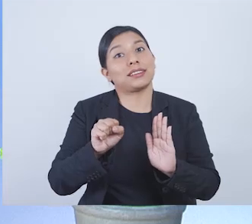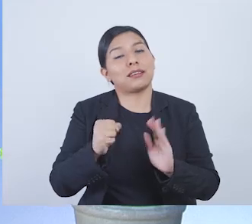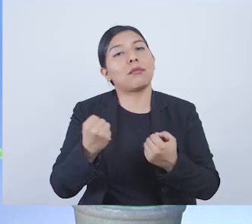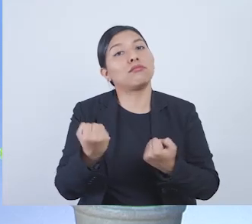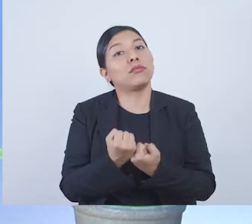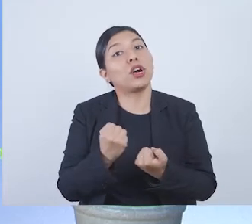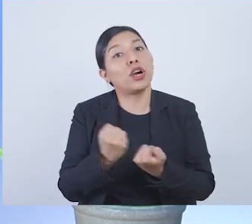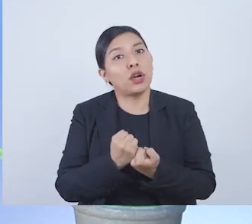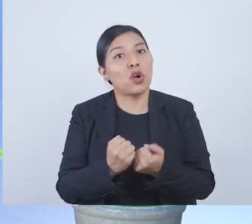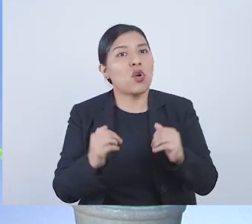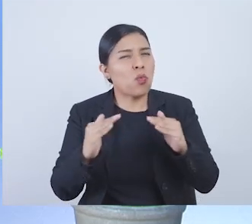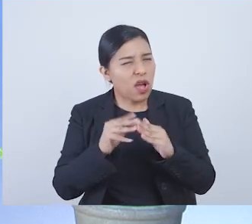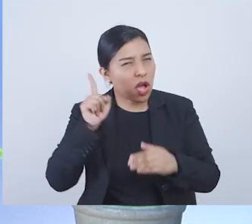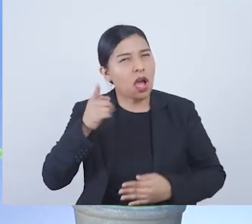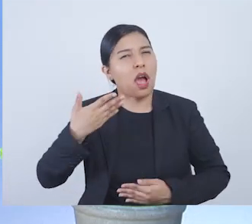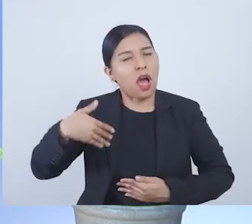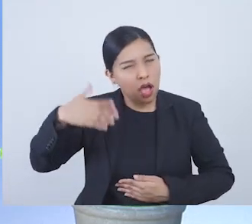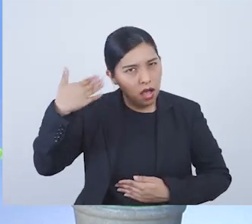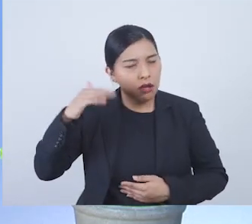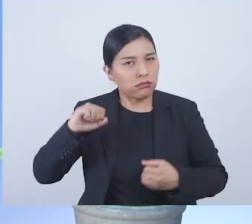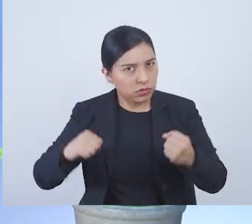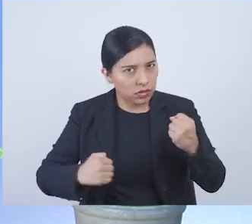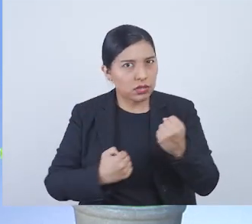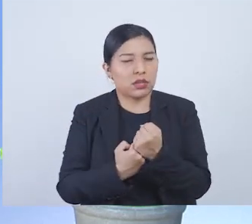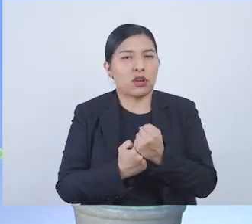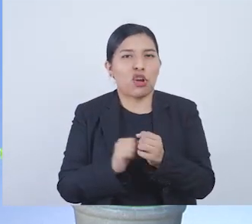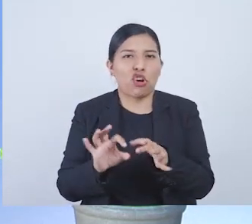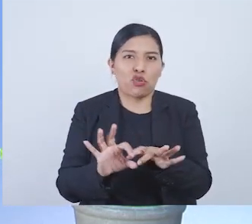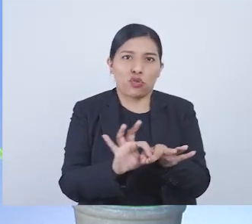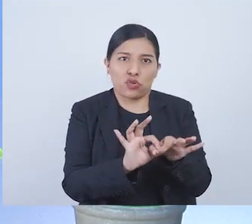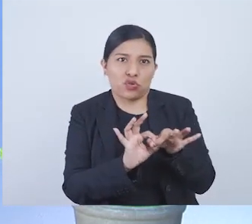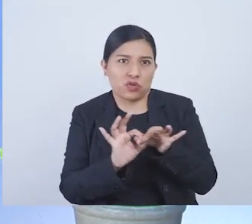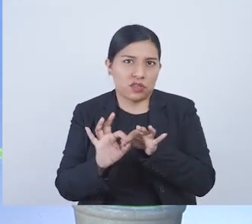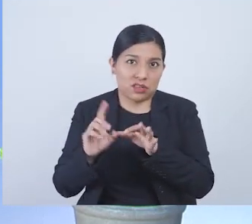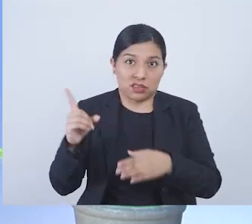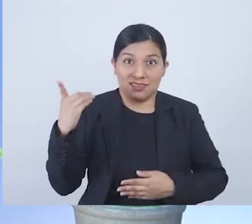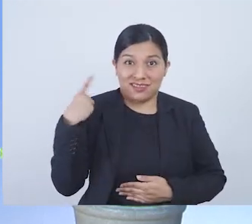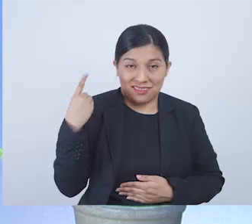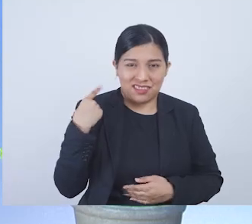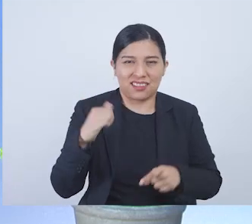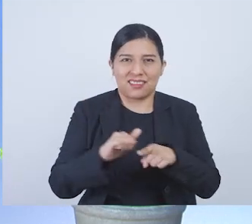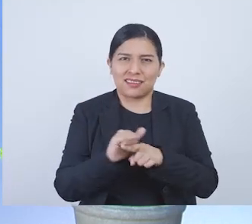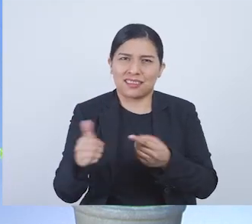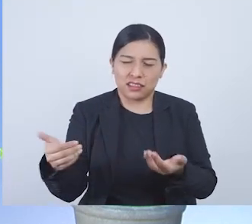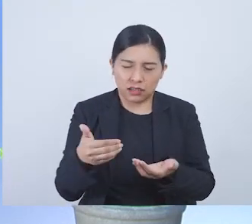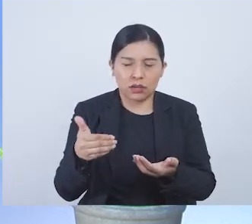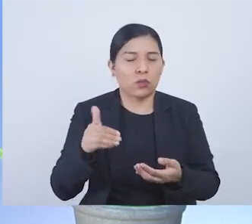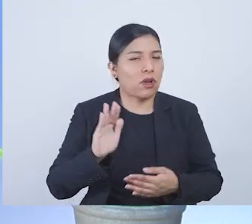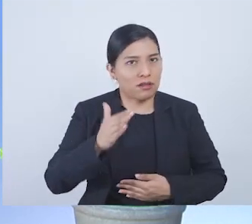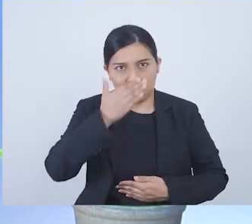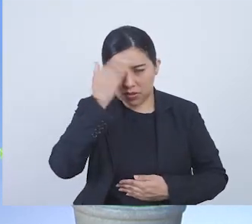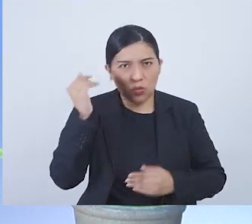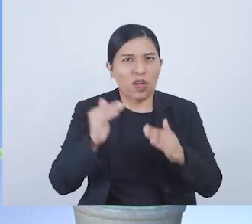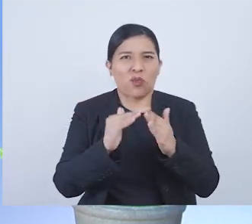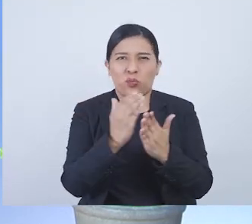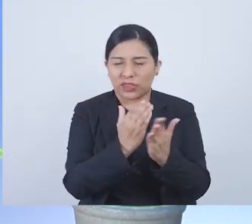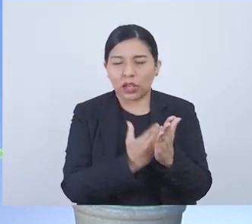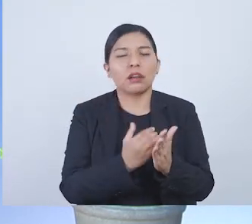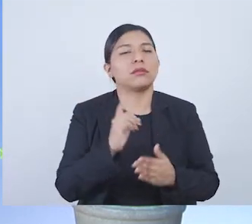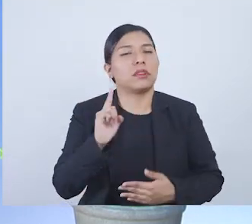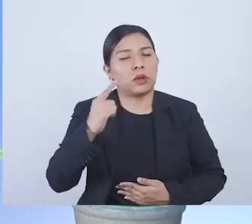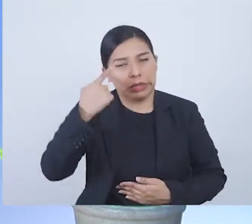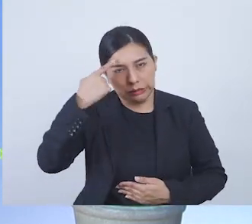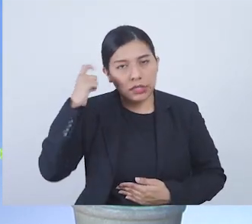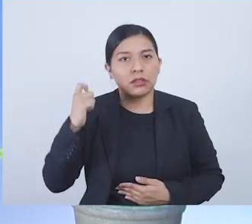del despacho de ese entonces, con la ayuda de la coordinación de directores de capacitación, de currículo,